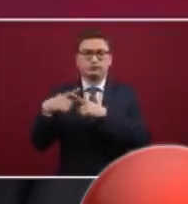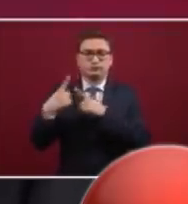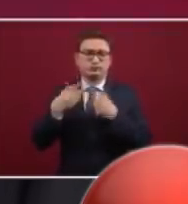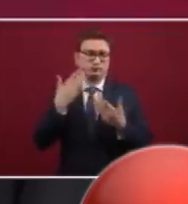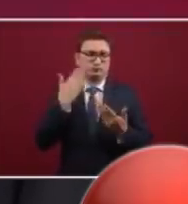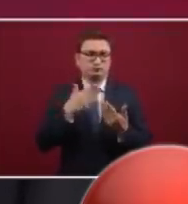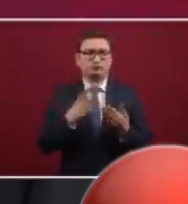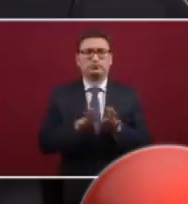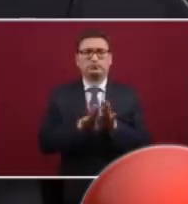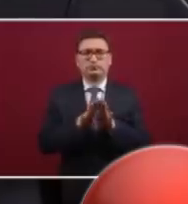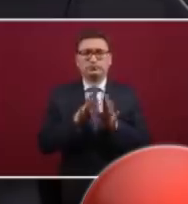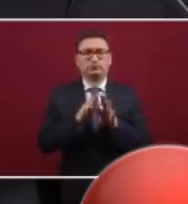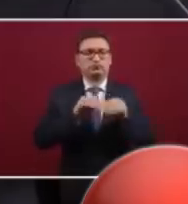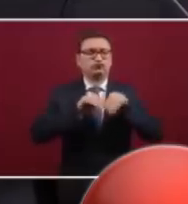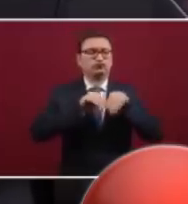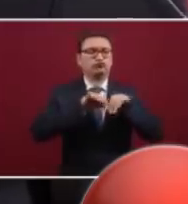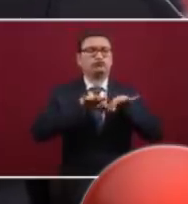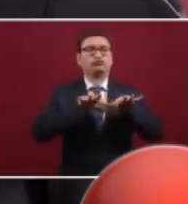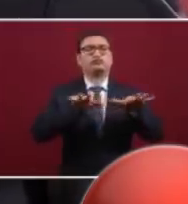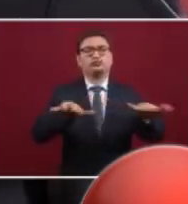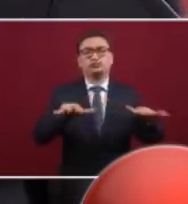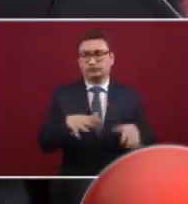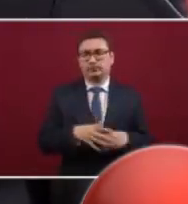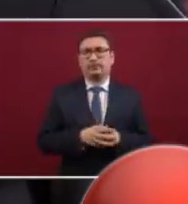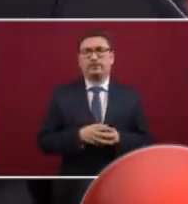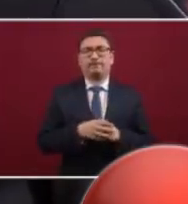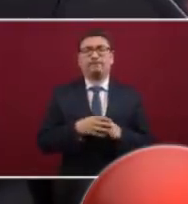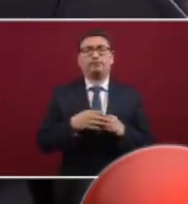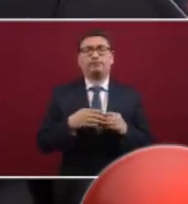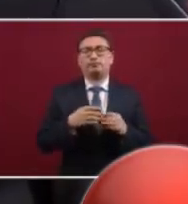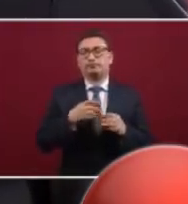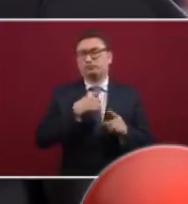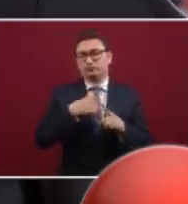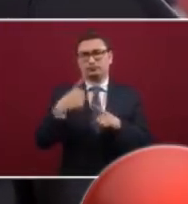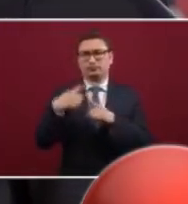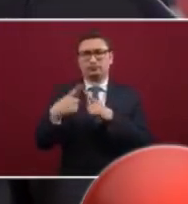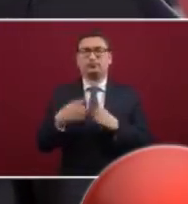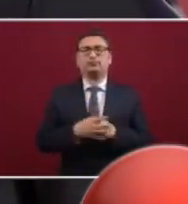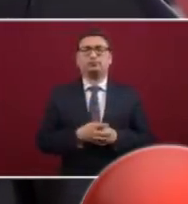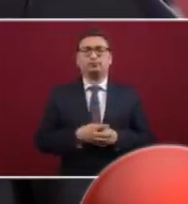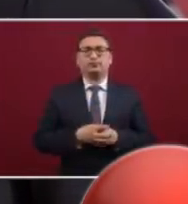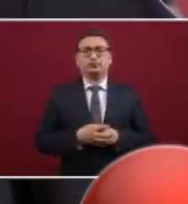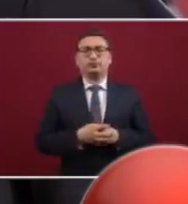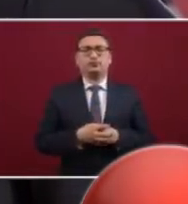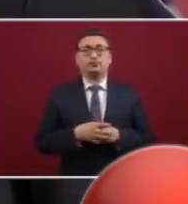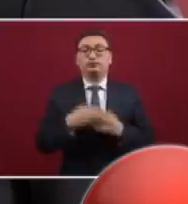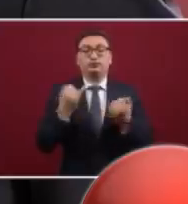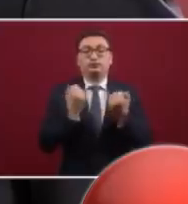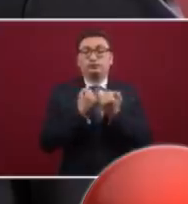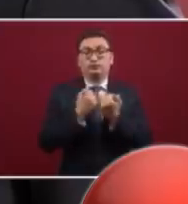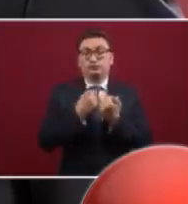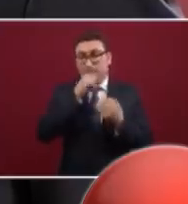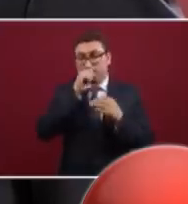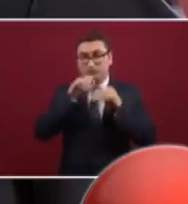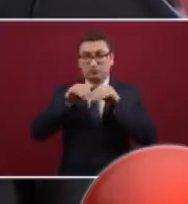acuerdo a la cobertura, al alcance que tienen. Si son medios